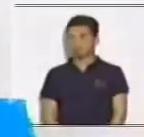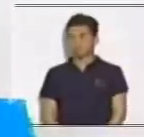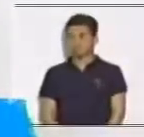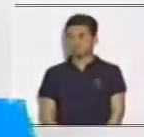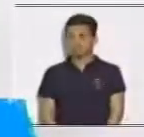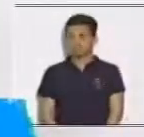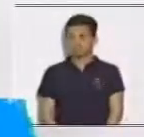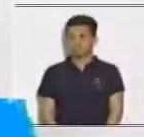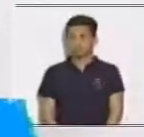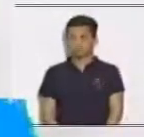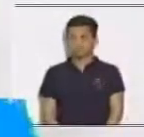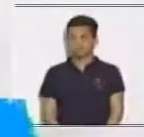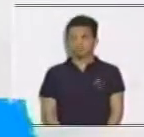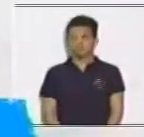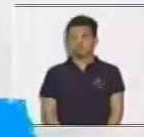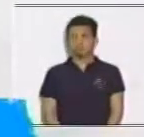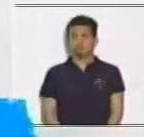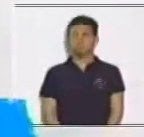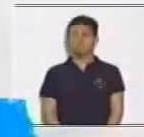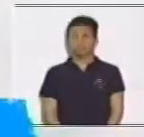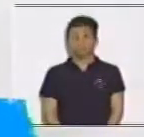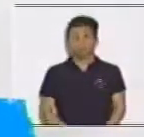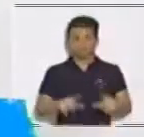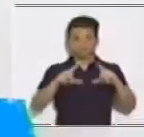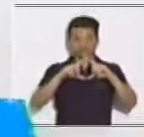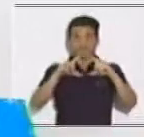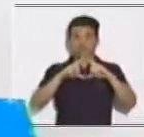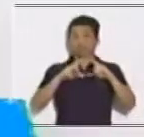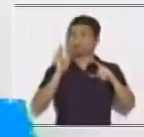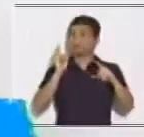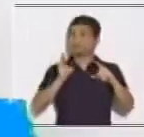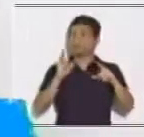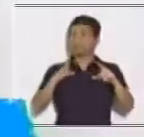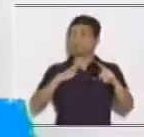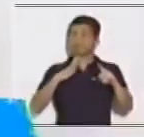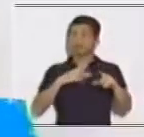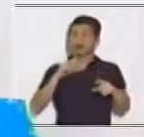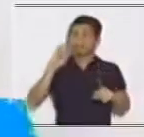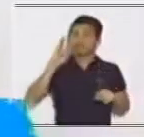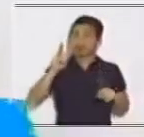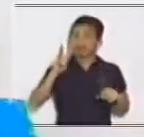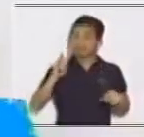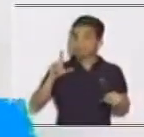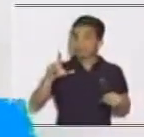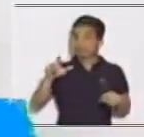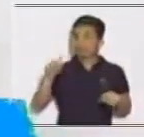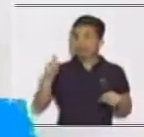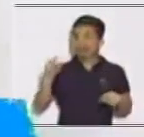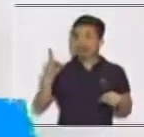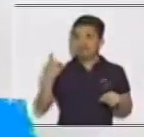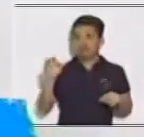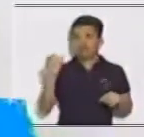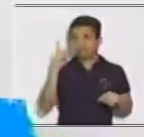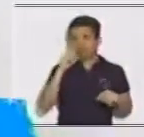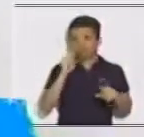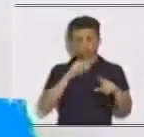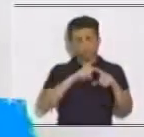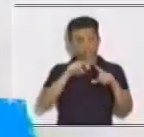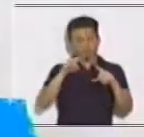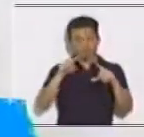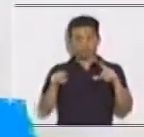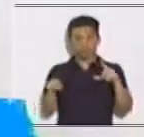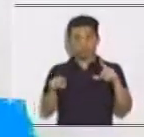asimilado es que en el triángulo siempre hay tres lados, tres ángulos y tres